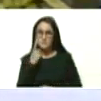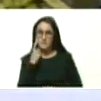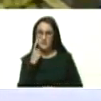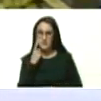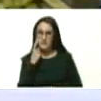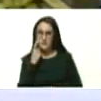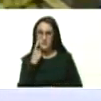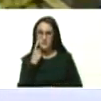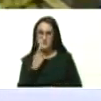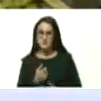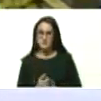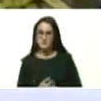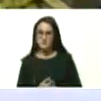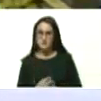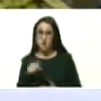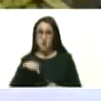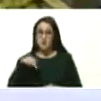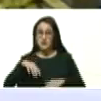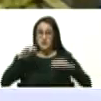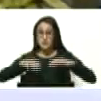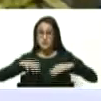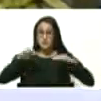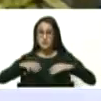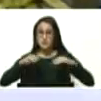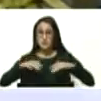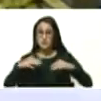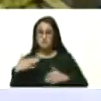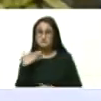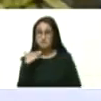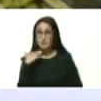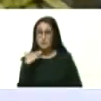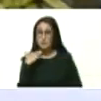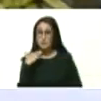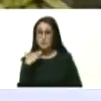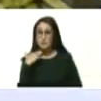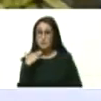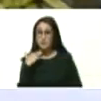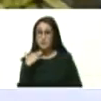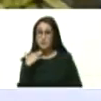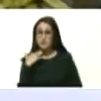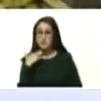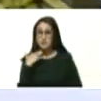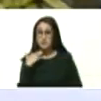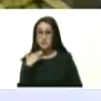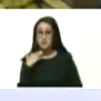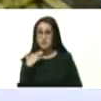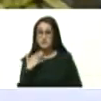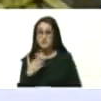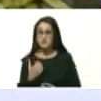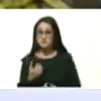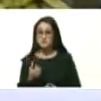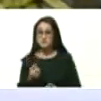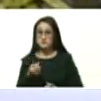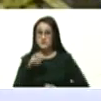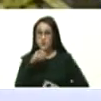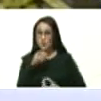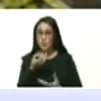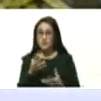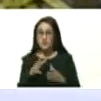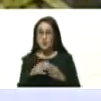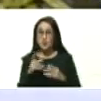pues. Ahorita con las lluvias ha habido afectaciones en algunos lugares del país, y cuentan todos